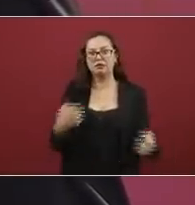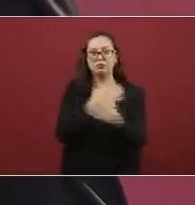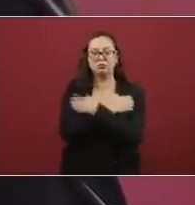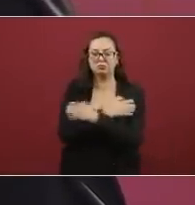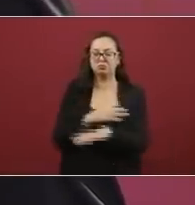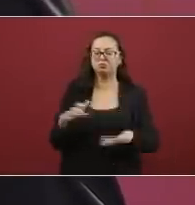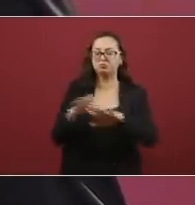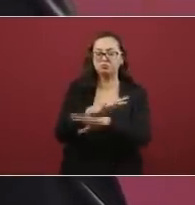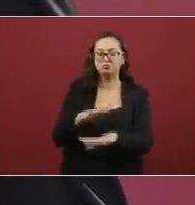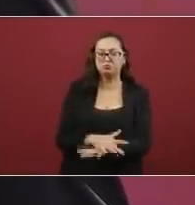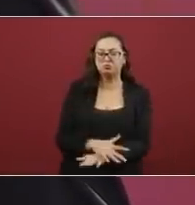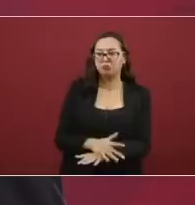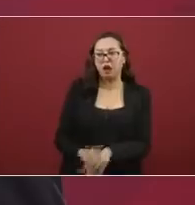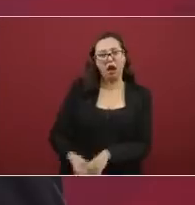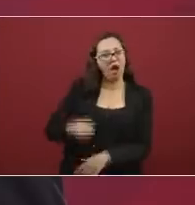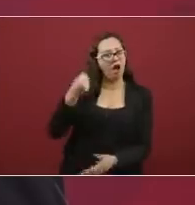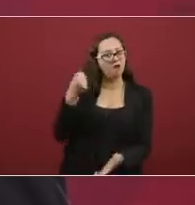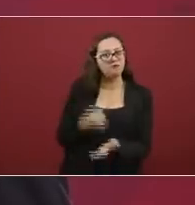la fuerza